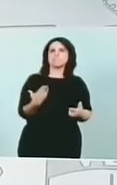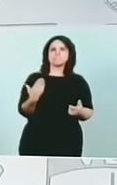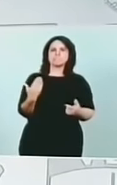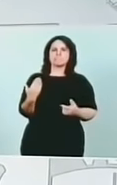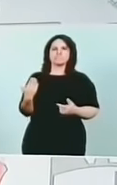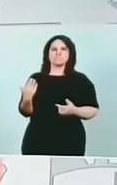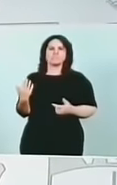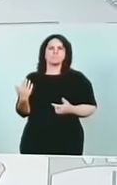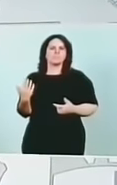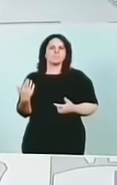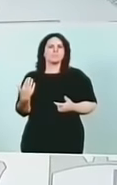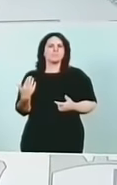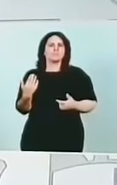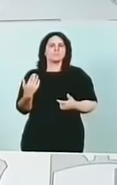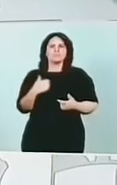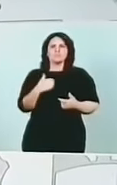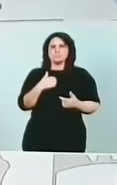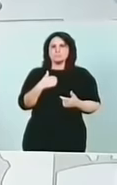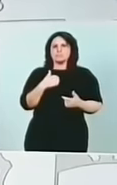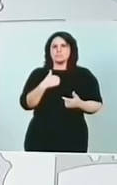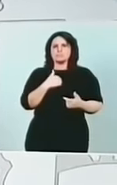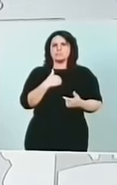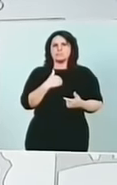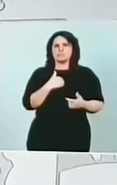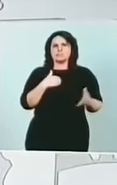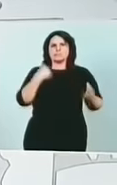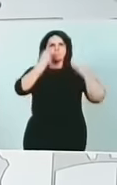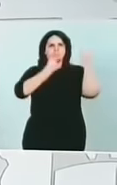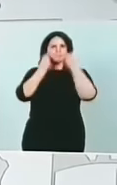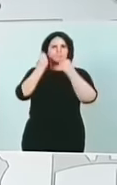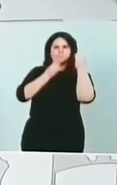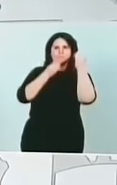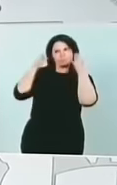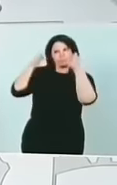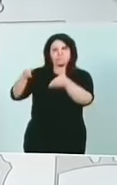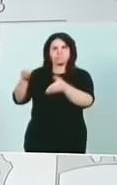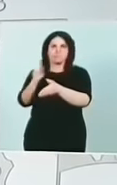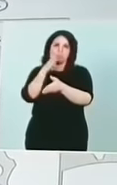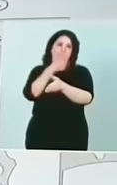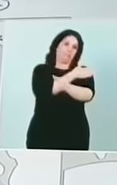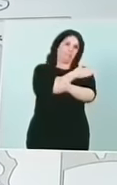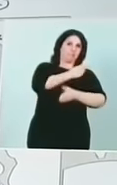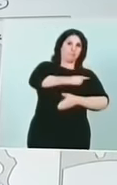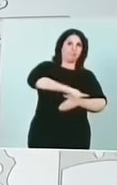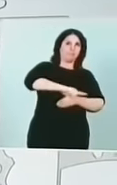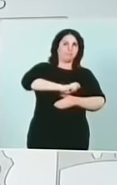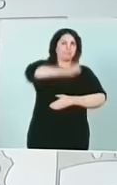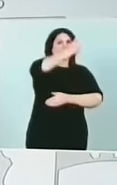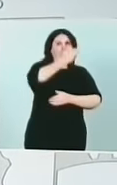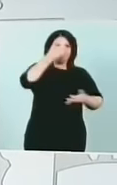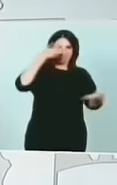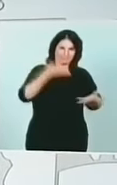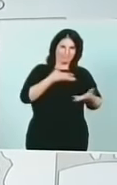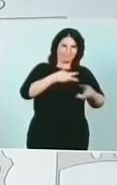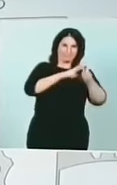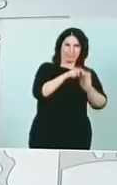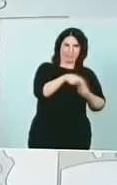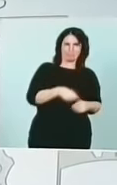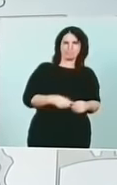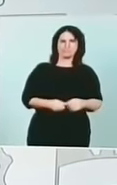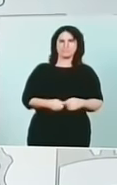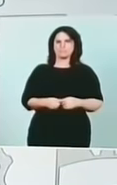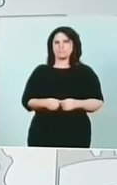no he tenido un planteamiento de ello porque he estado durante estos meses dedicado a otra cosa mucho más urgente, pero